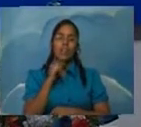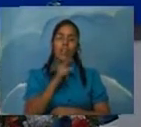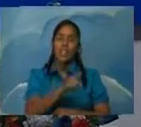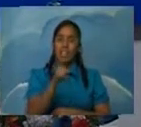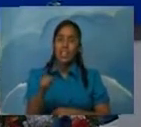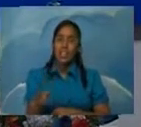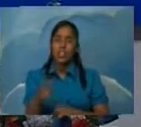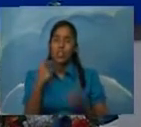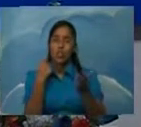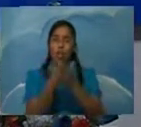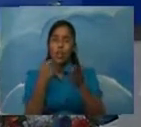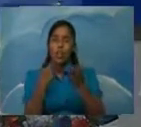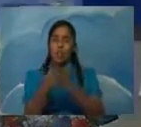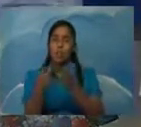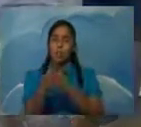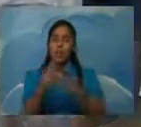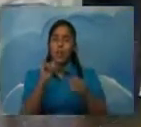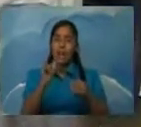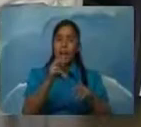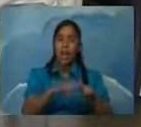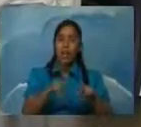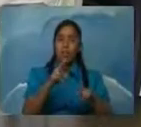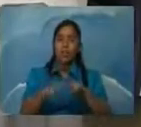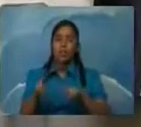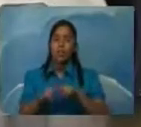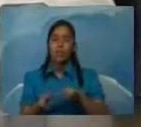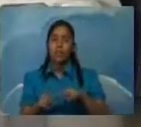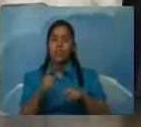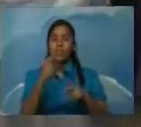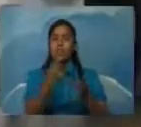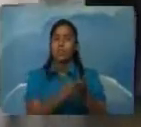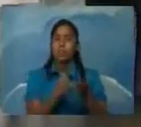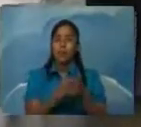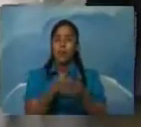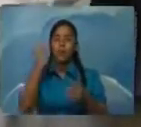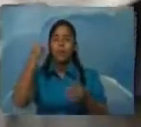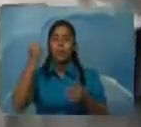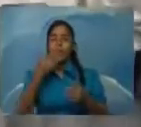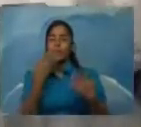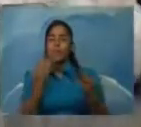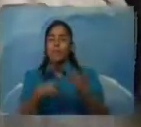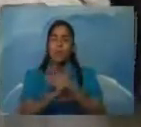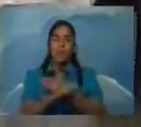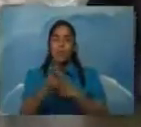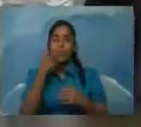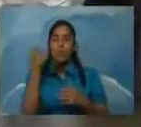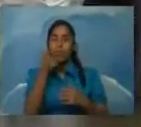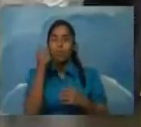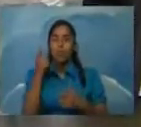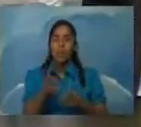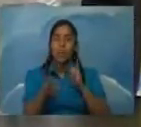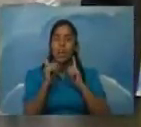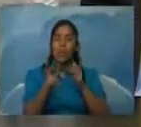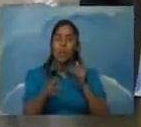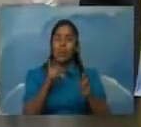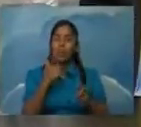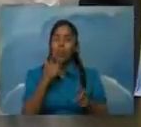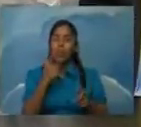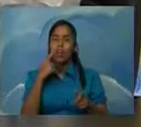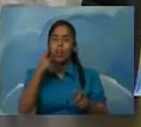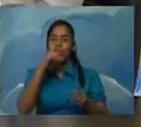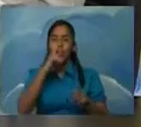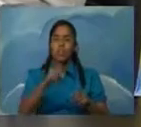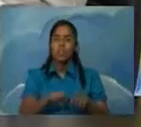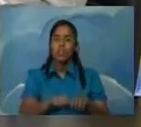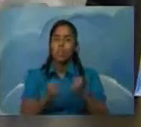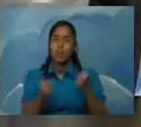le pagan a los muchachitos, a sus hijos, le pagan para que busquen por si acaso hay algún pedazo de pan